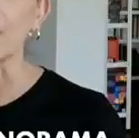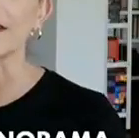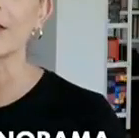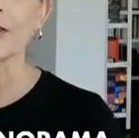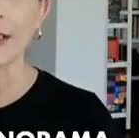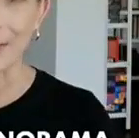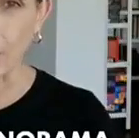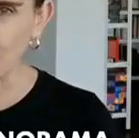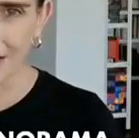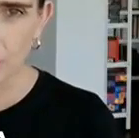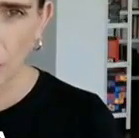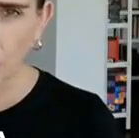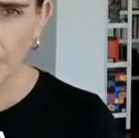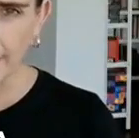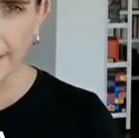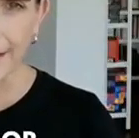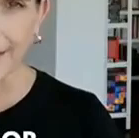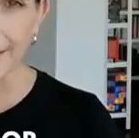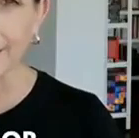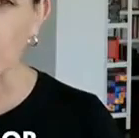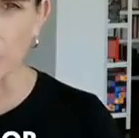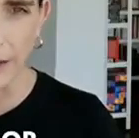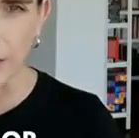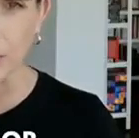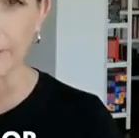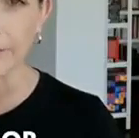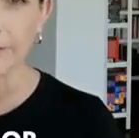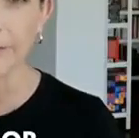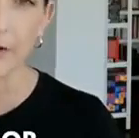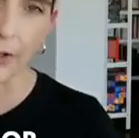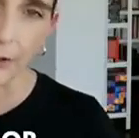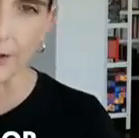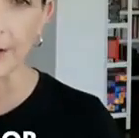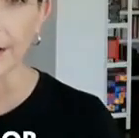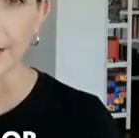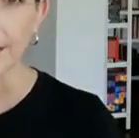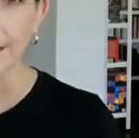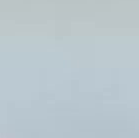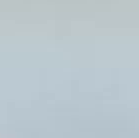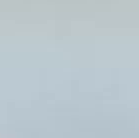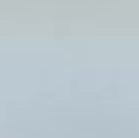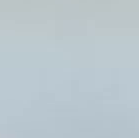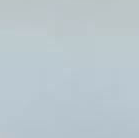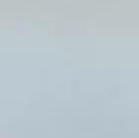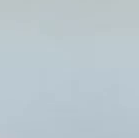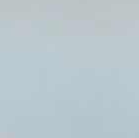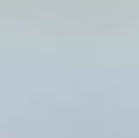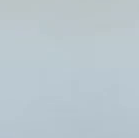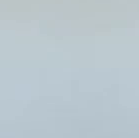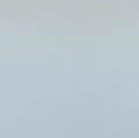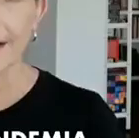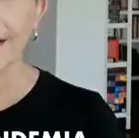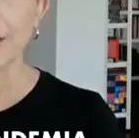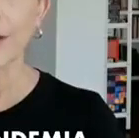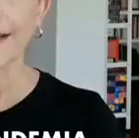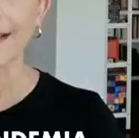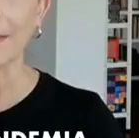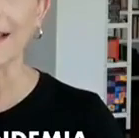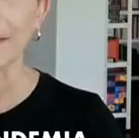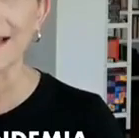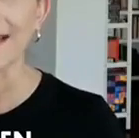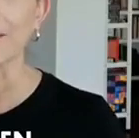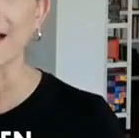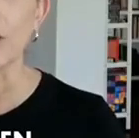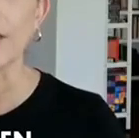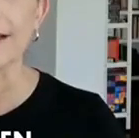En estos momentos, el panorama en todo el planeta es sombrío, desolador, hasta deprimente. Se ha dicho que